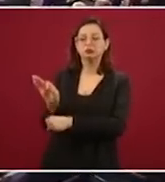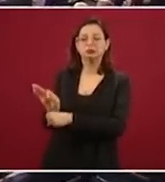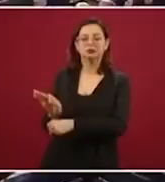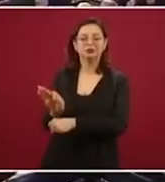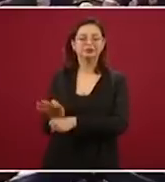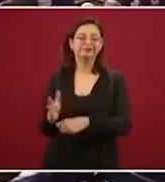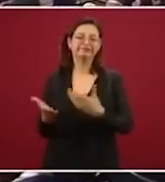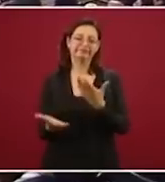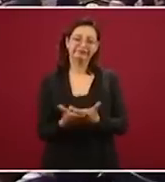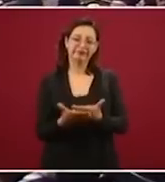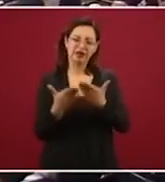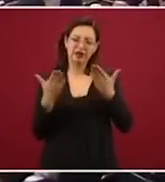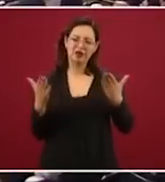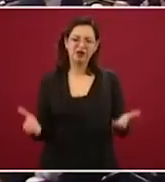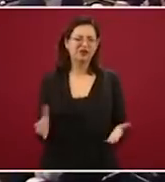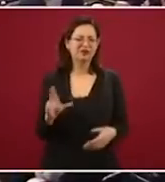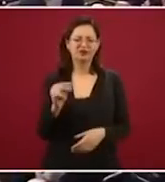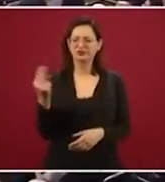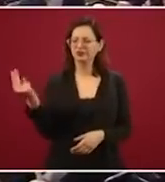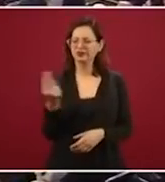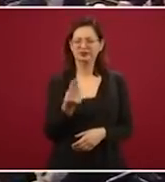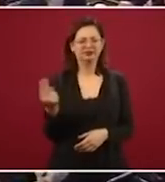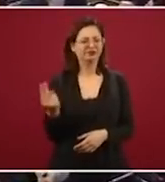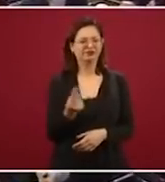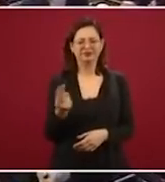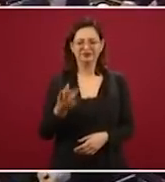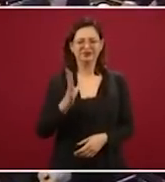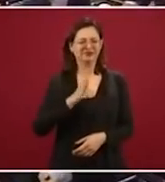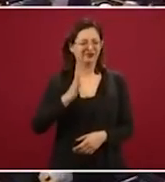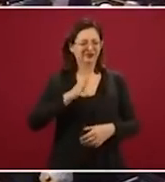hay muchos programas de bienestar, no hace falta